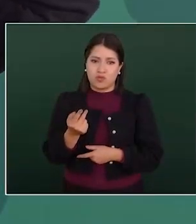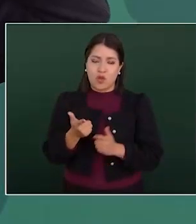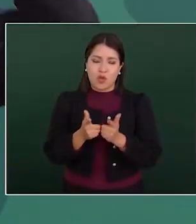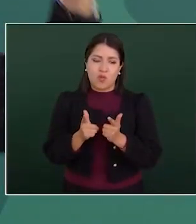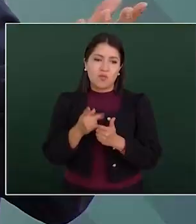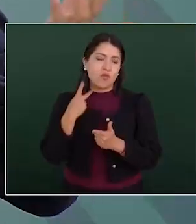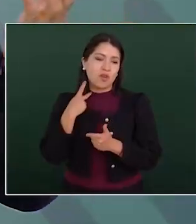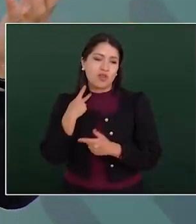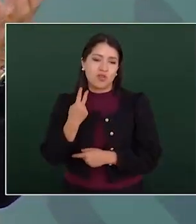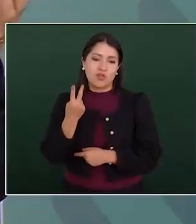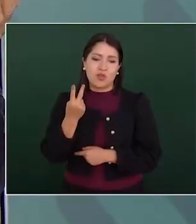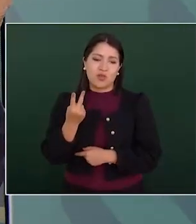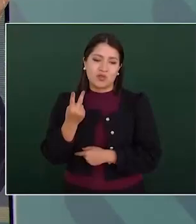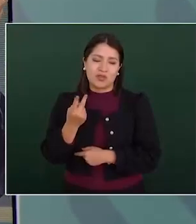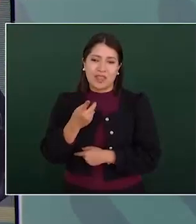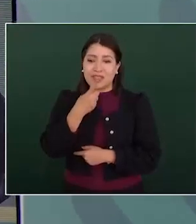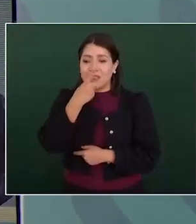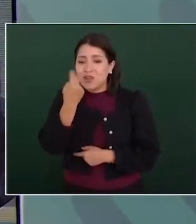porque me cepillan.